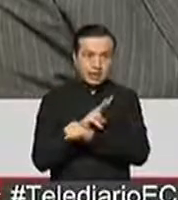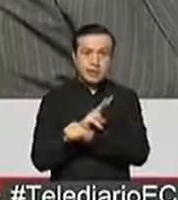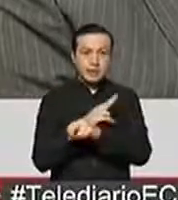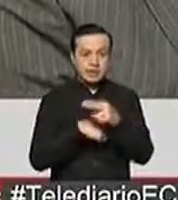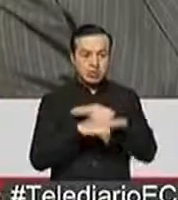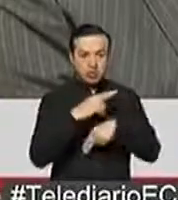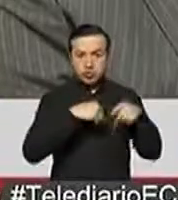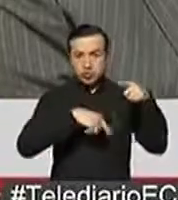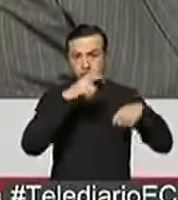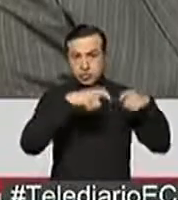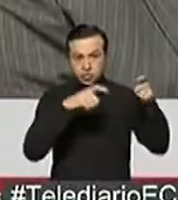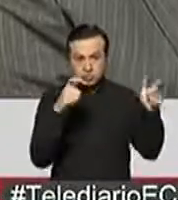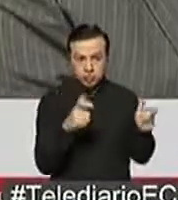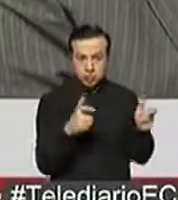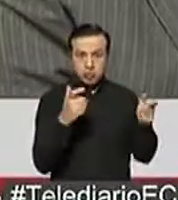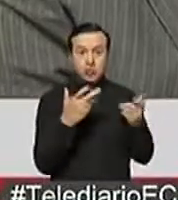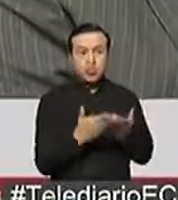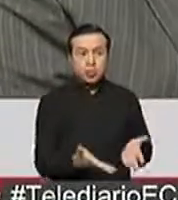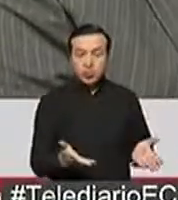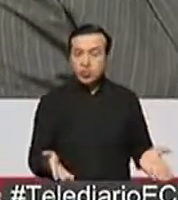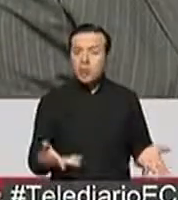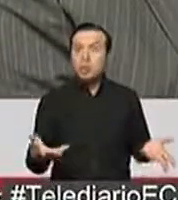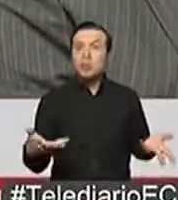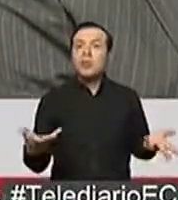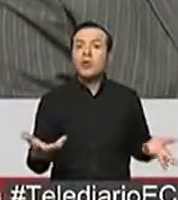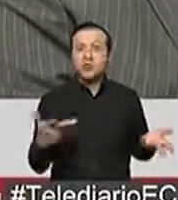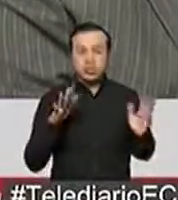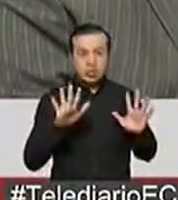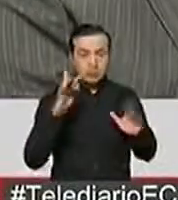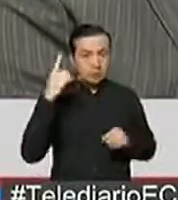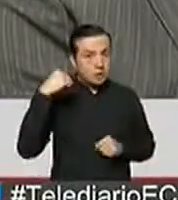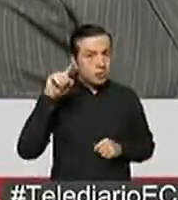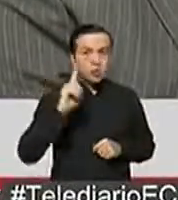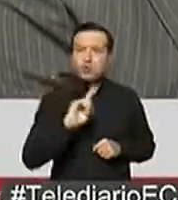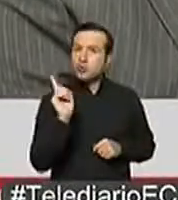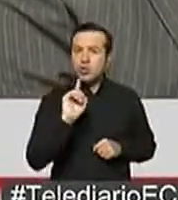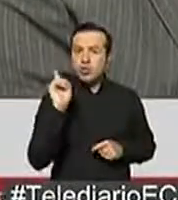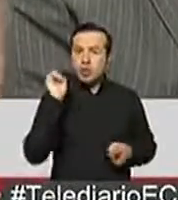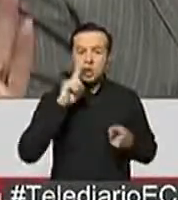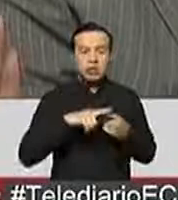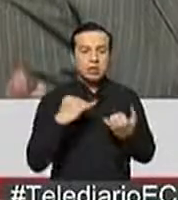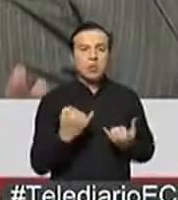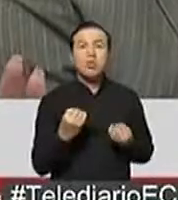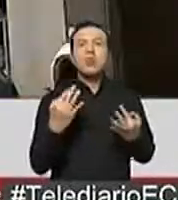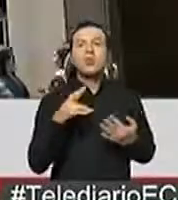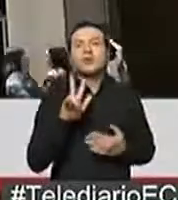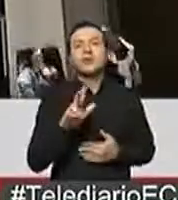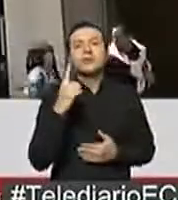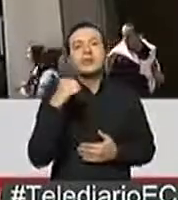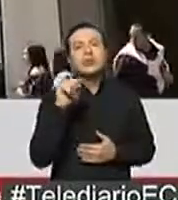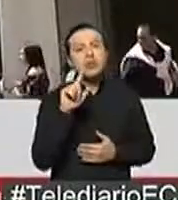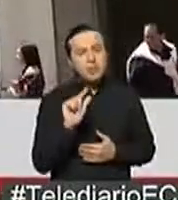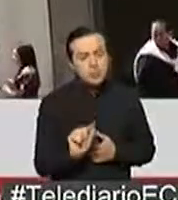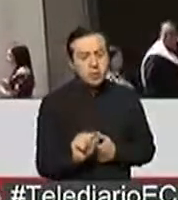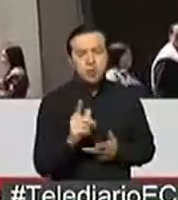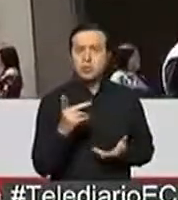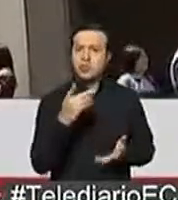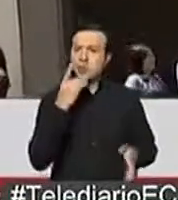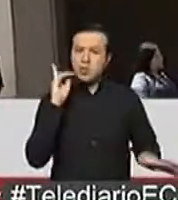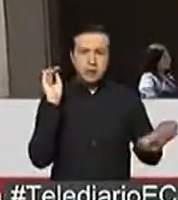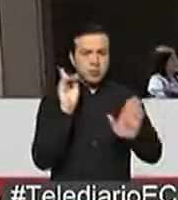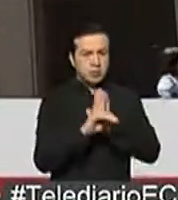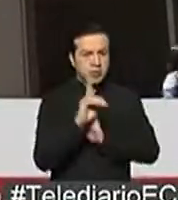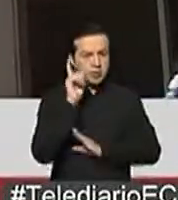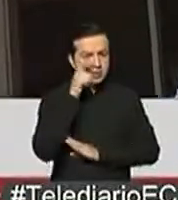no hubieran estado valorados aparentemente en 10 millones, sino hasta la fecha únicamente en 3. Esta denuncia fue expuesta ante